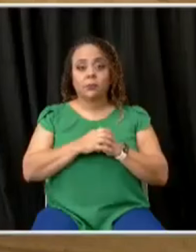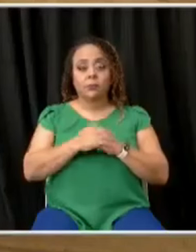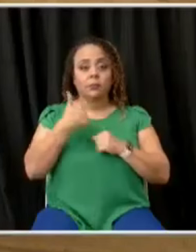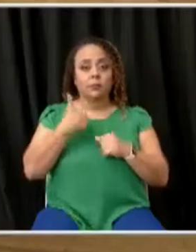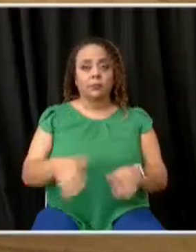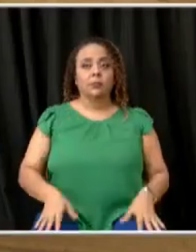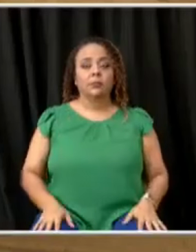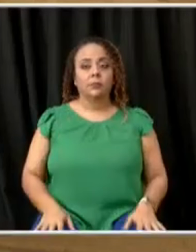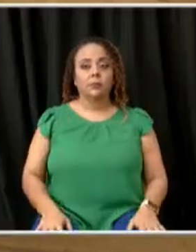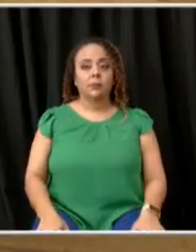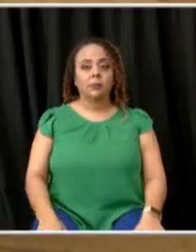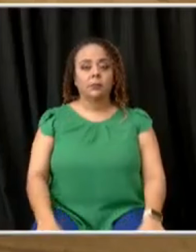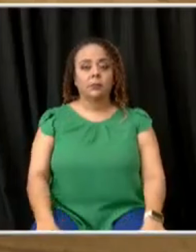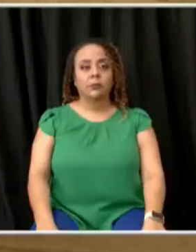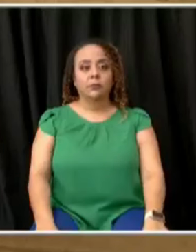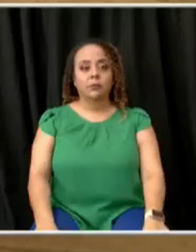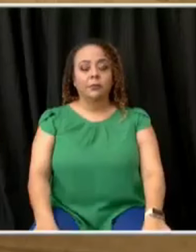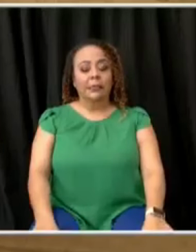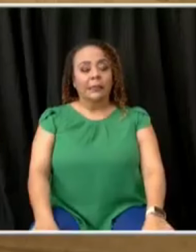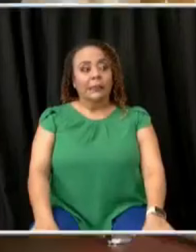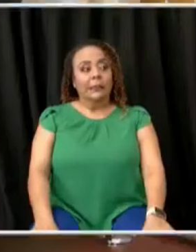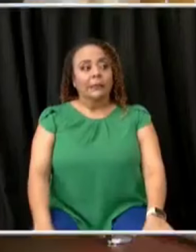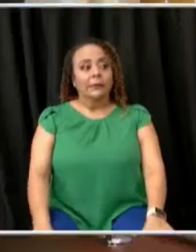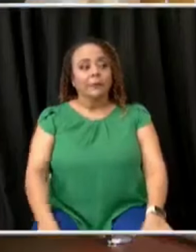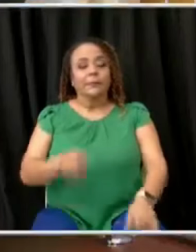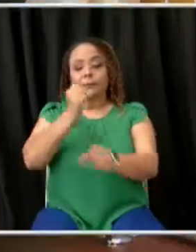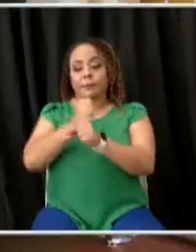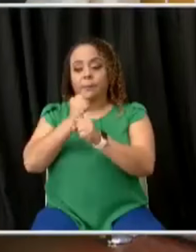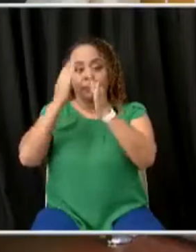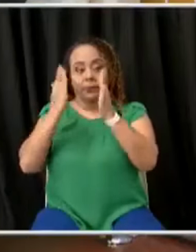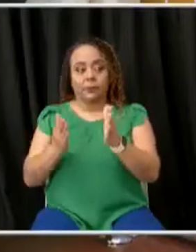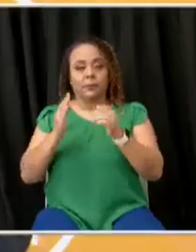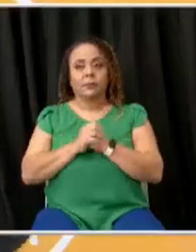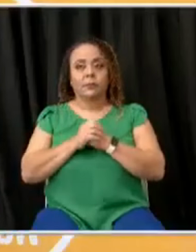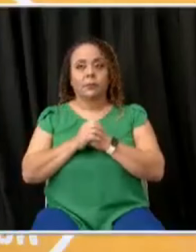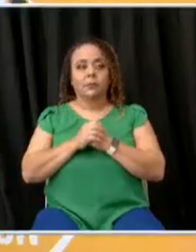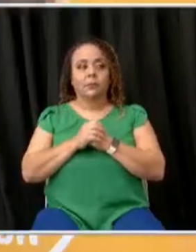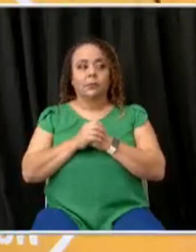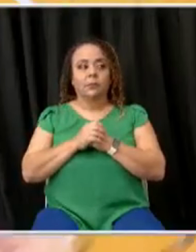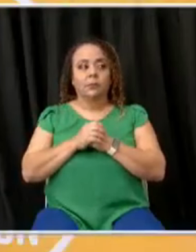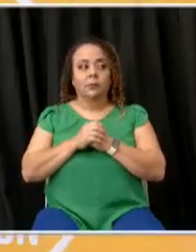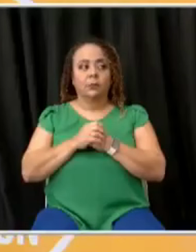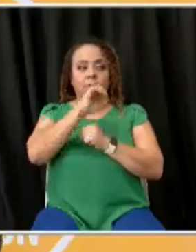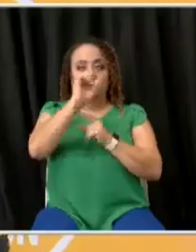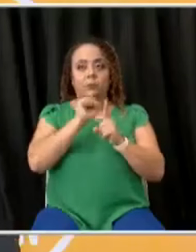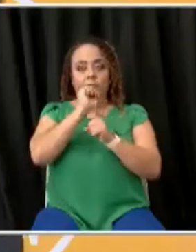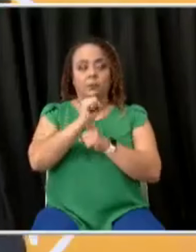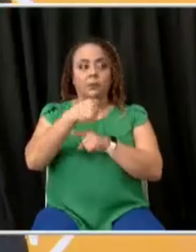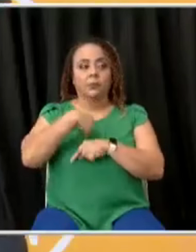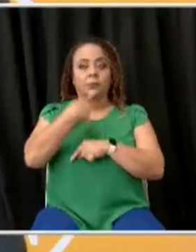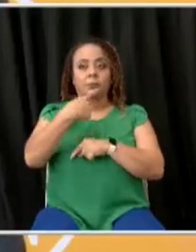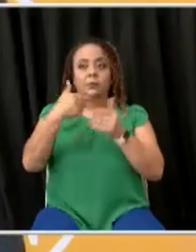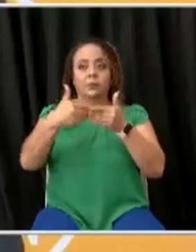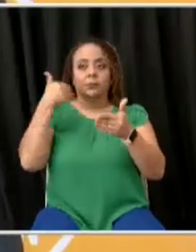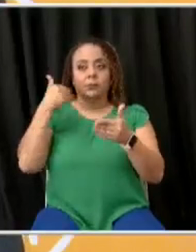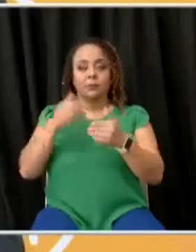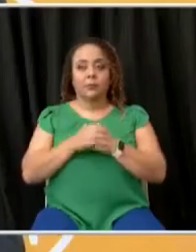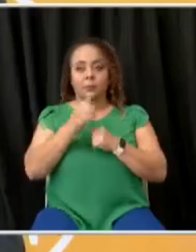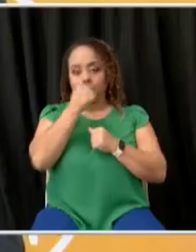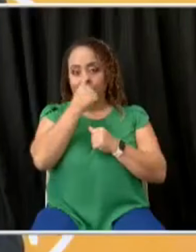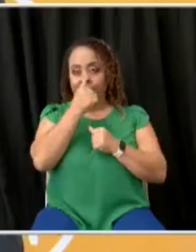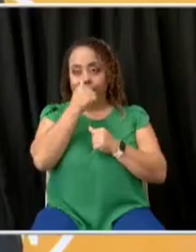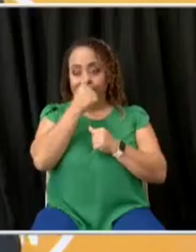tenga? Si este trabajador se está exponiendo a esas condiciones que les mencionamos anteriormente,